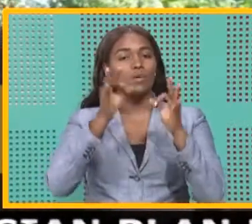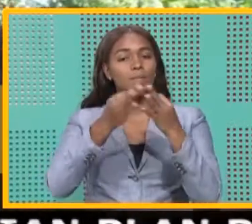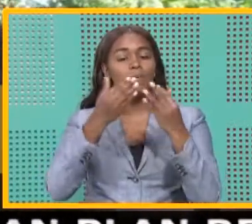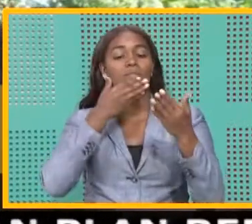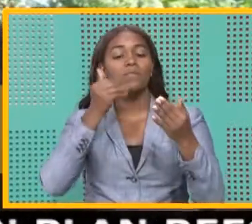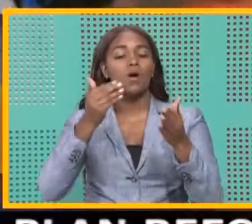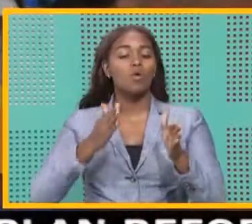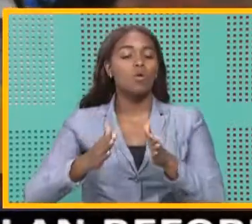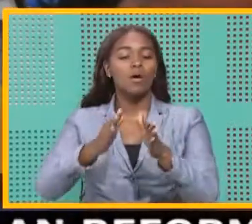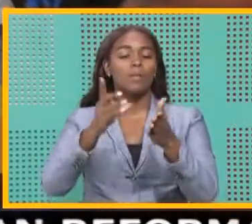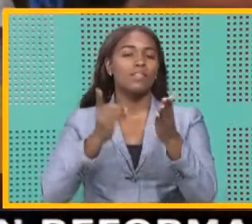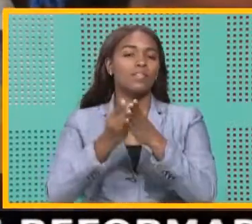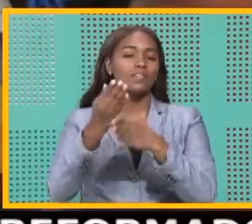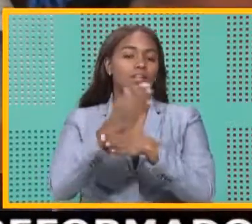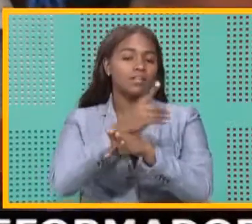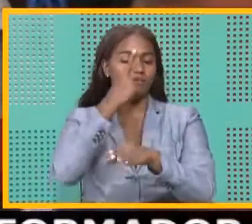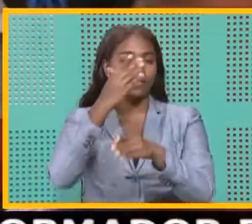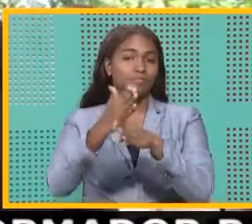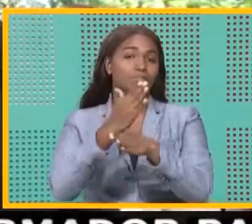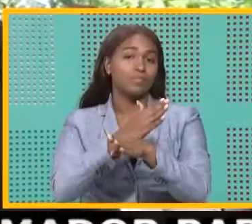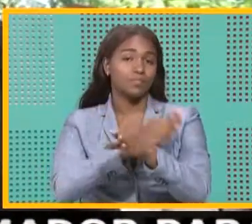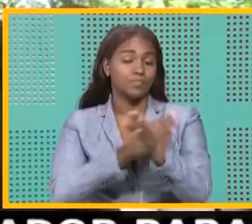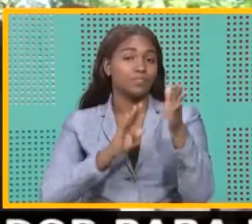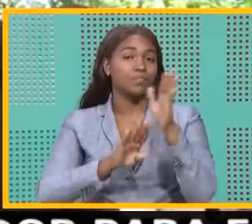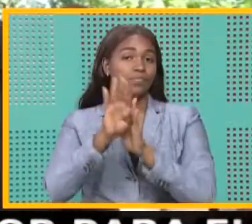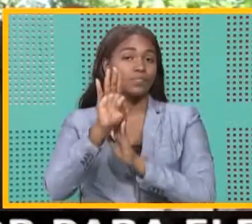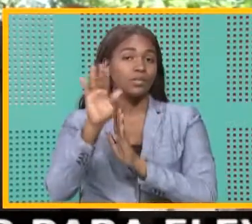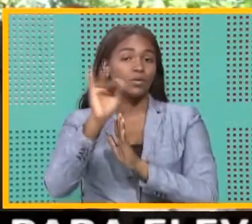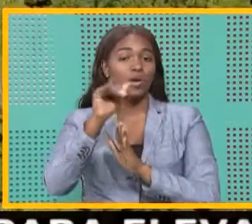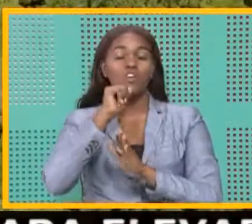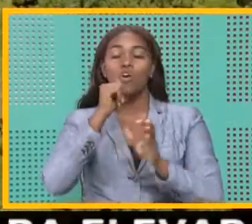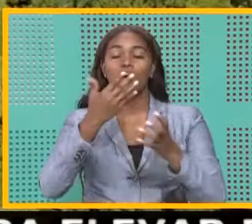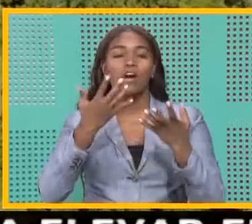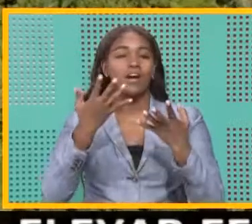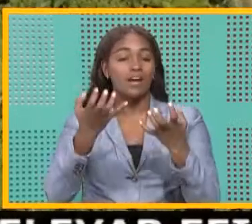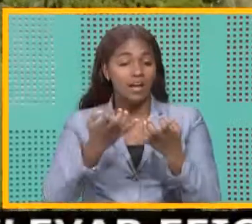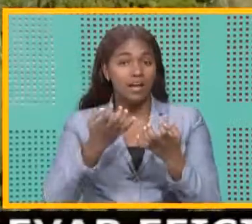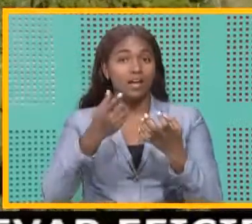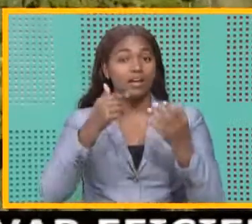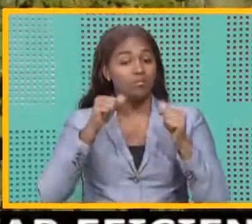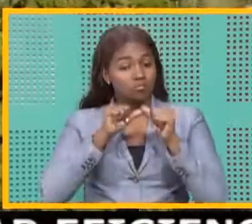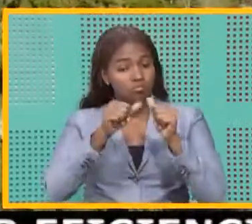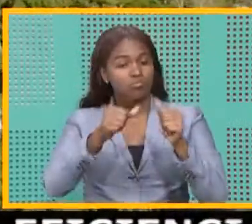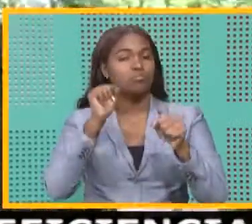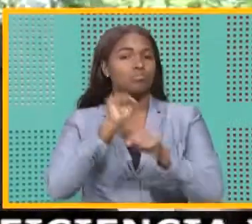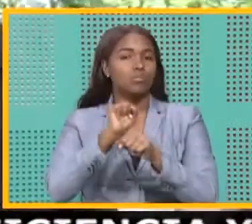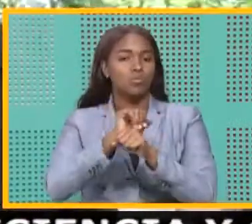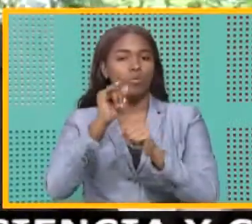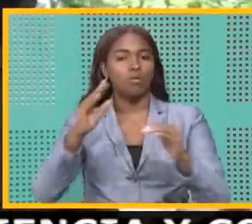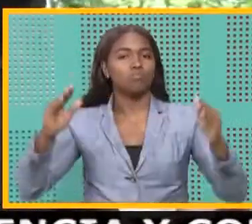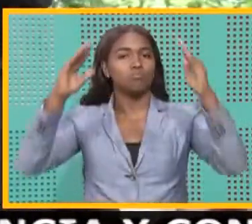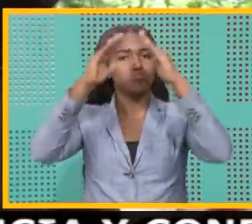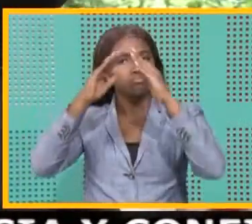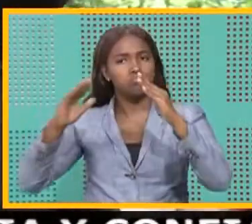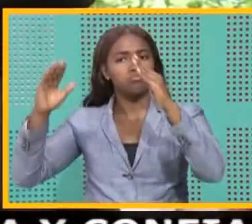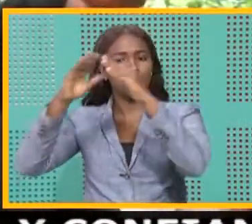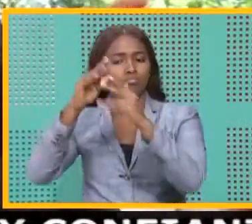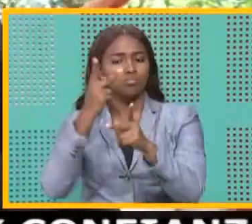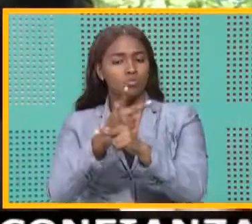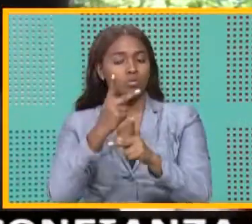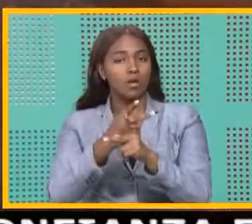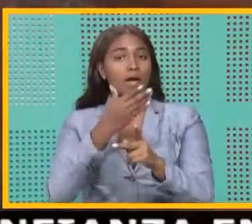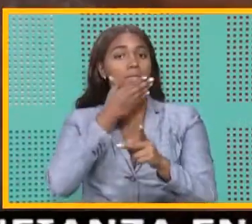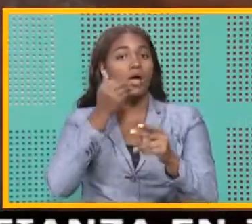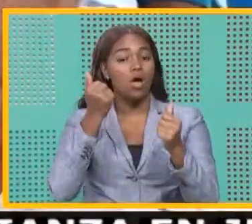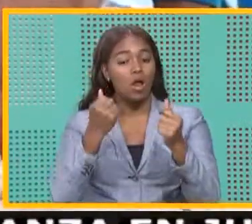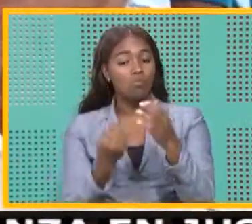por el camino del desarrollo y del progreso. Lo que sí queremos es que no dejen de trabajar y que sigan manteniendo las montañas como están, que la mejoren ahora con la siembra de